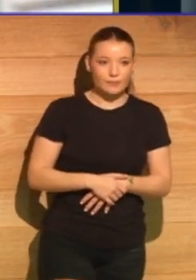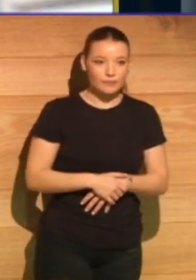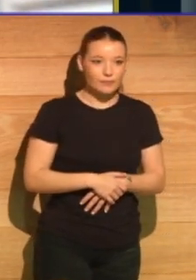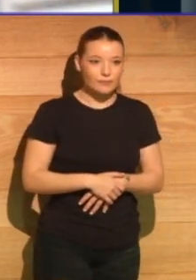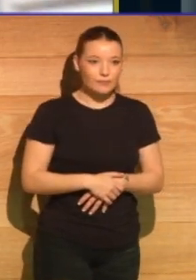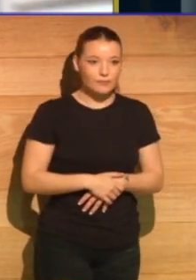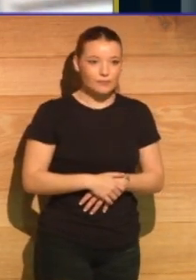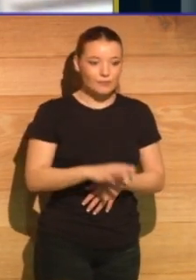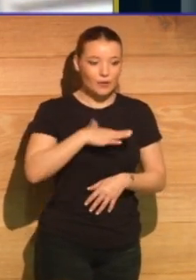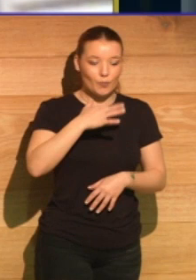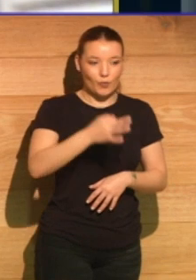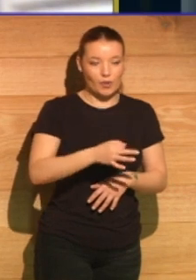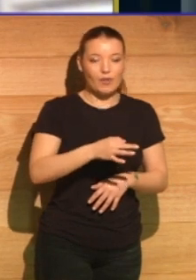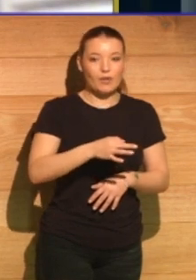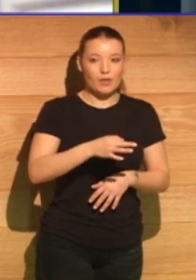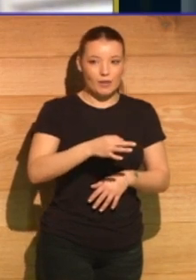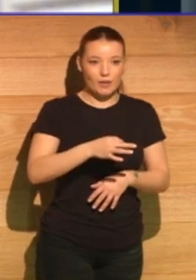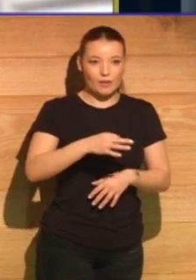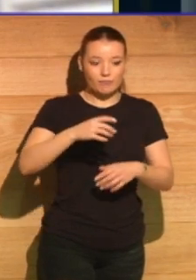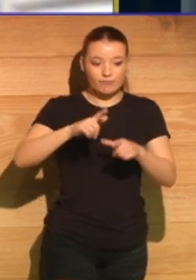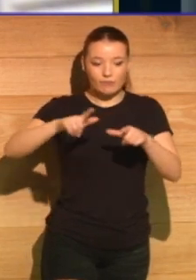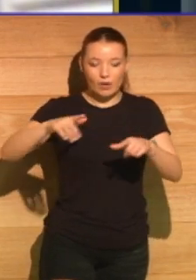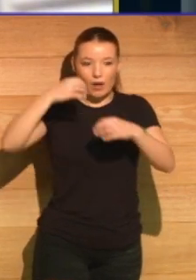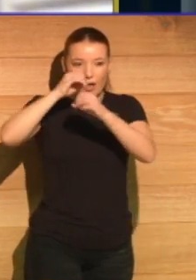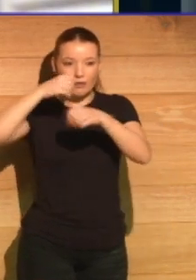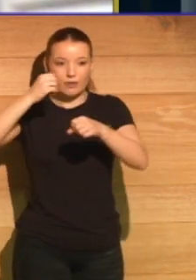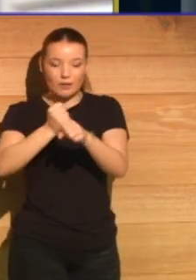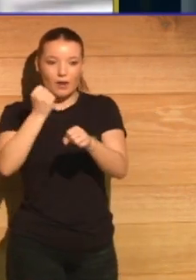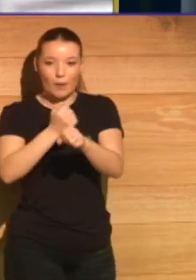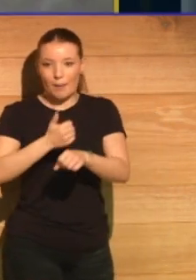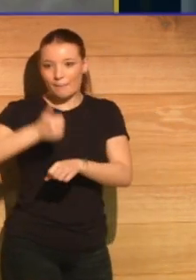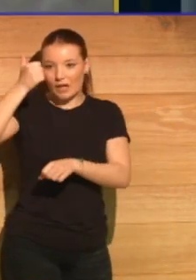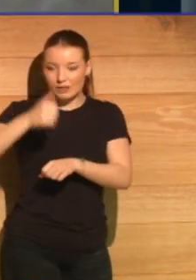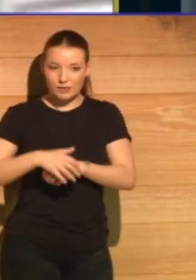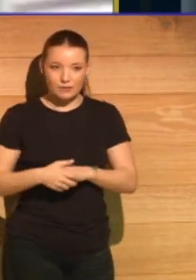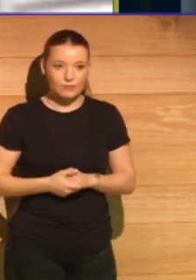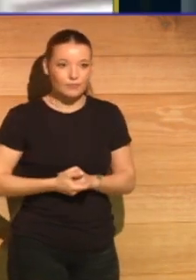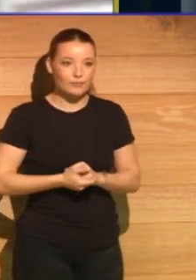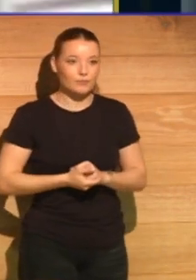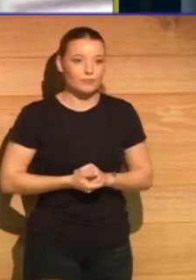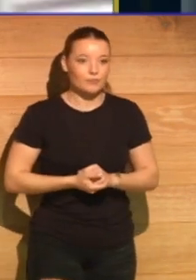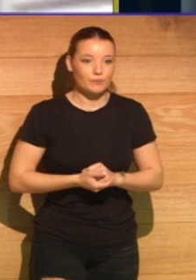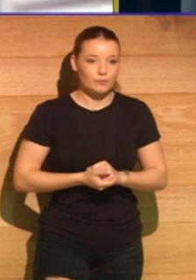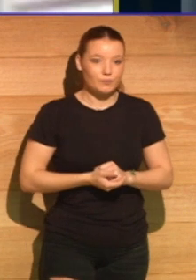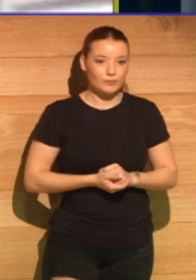lo mejor incrementa el índice de impacto, ¿eh? Nos elevan las citas